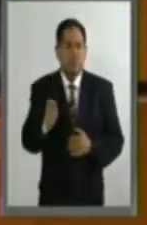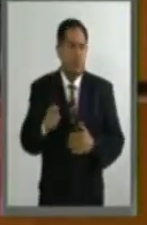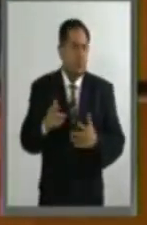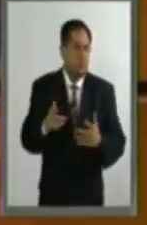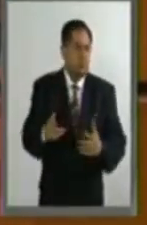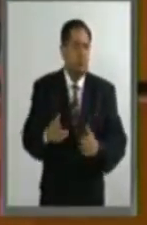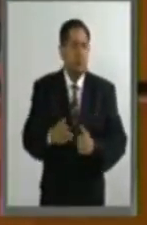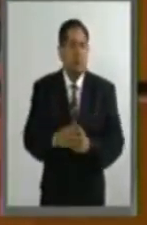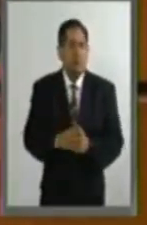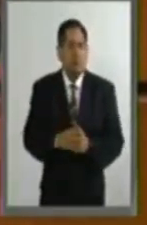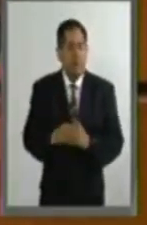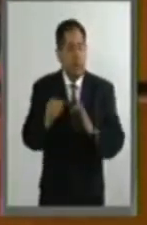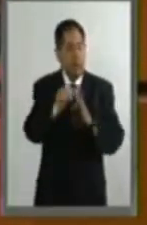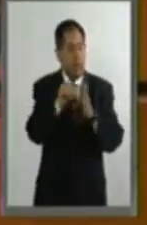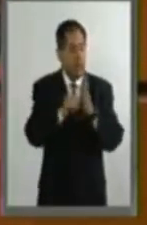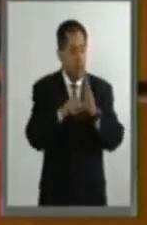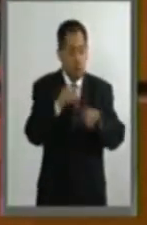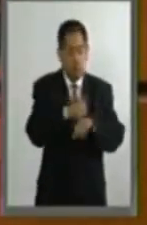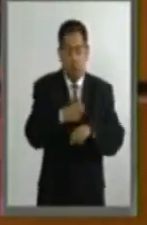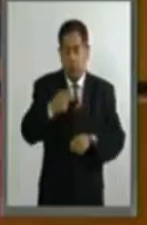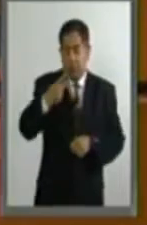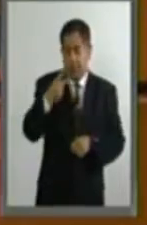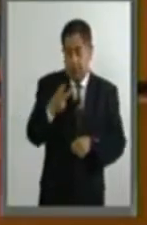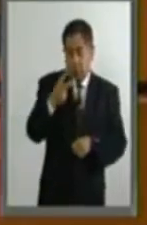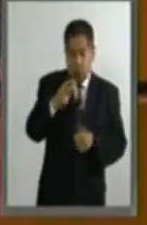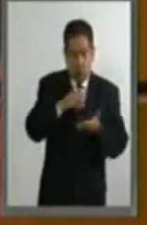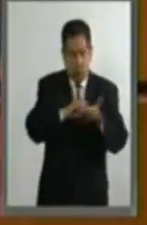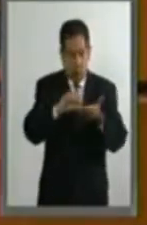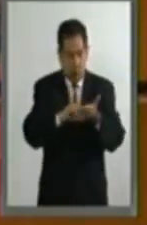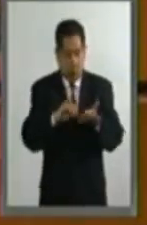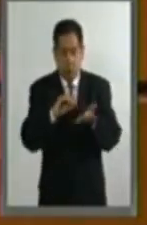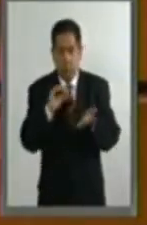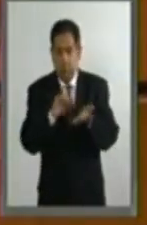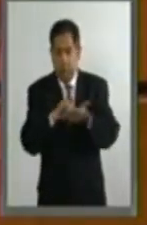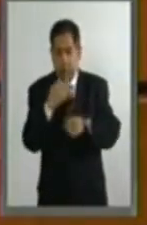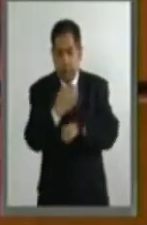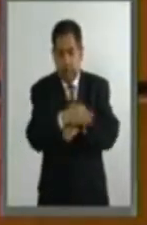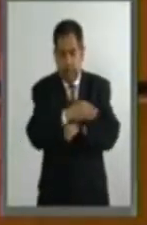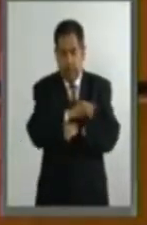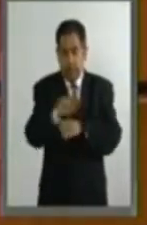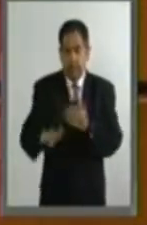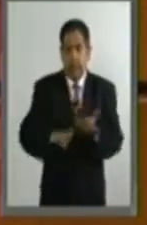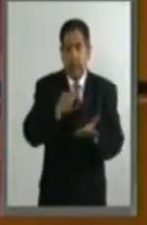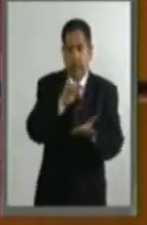en el artículo segundo de las disposiciones transitorias de la Ley Orgánica